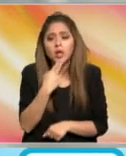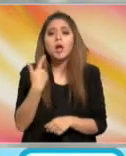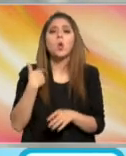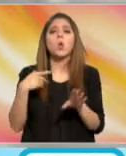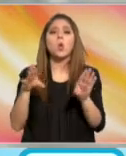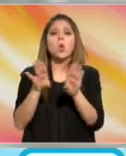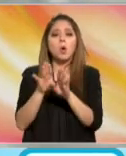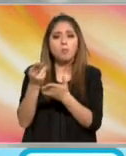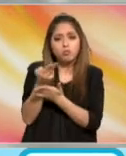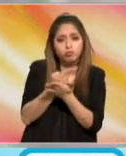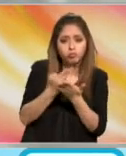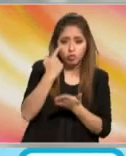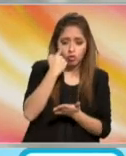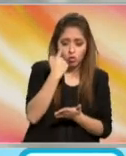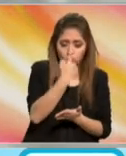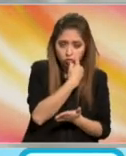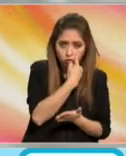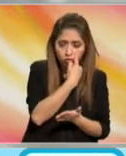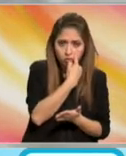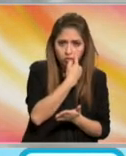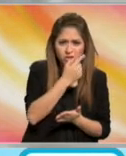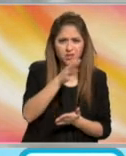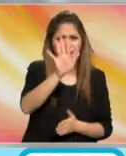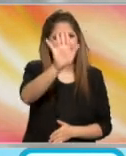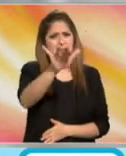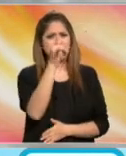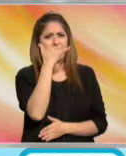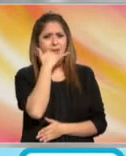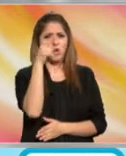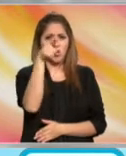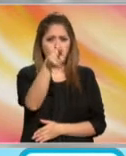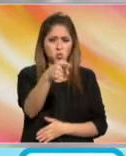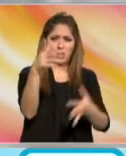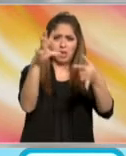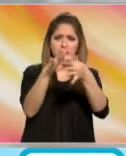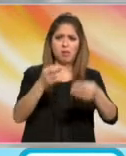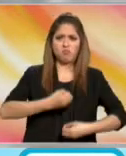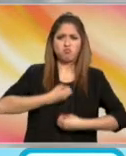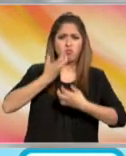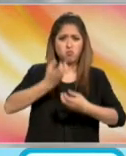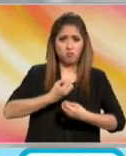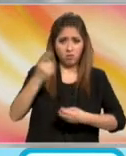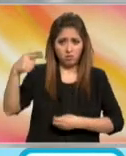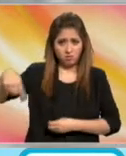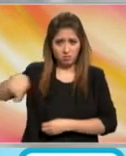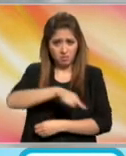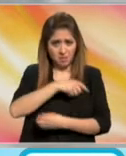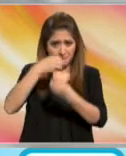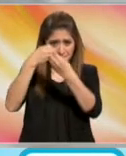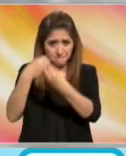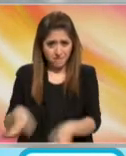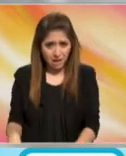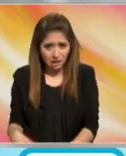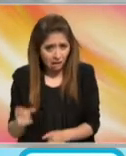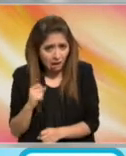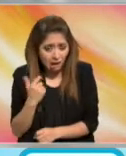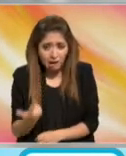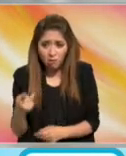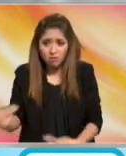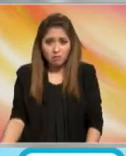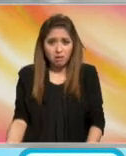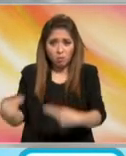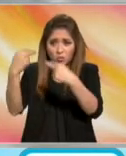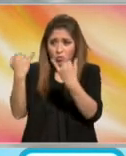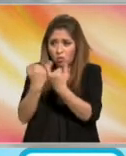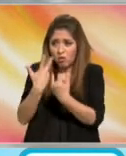no va a perder clientes, no va No. ella a motivar a otras personas que le van a quitar su negocio. mi Gaby, fíjate que ha sido muy inteligente, Ajá.